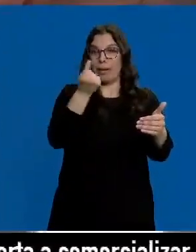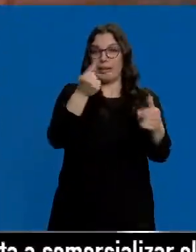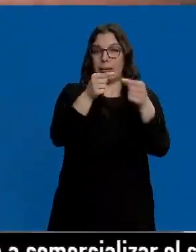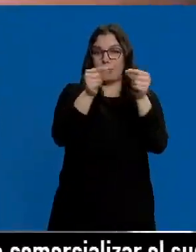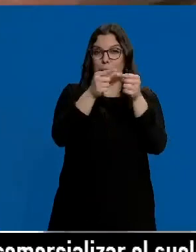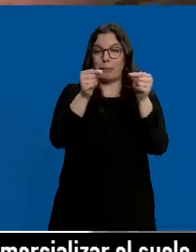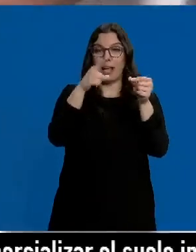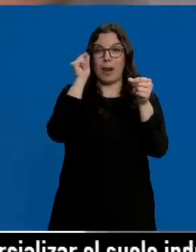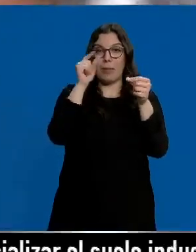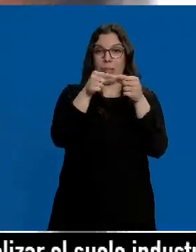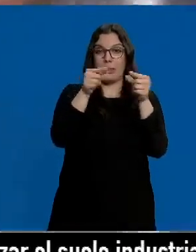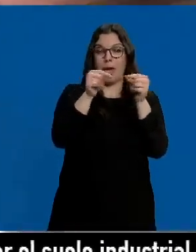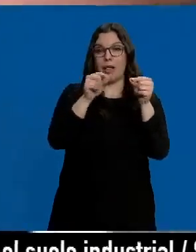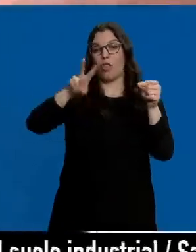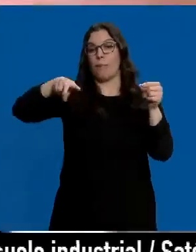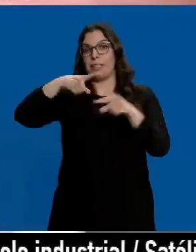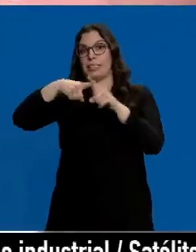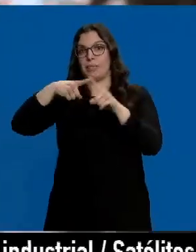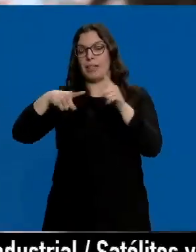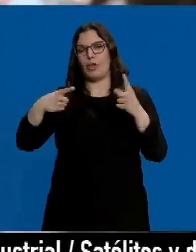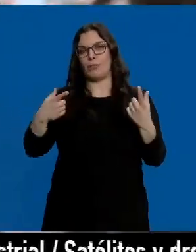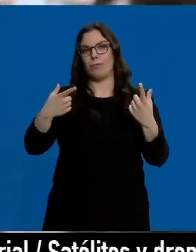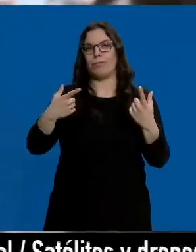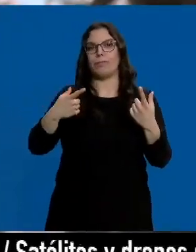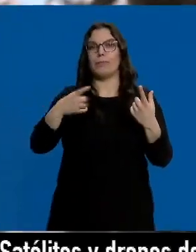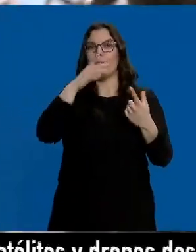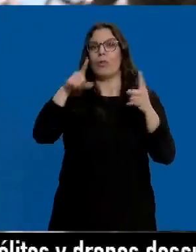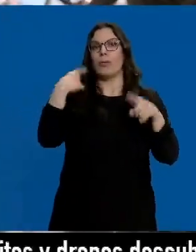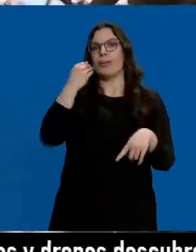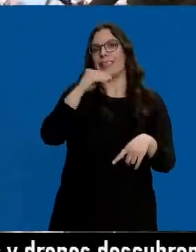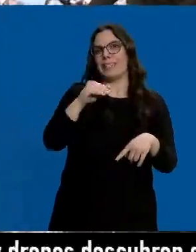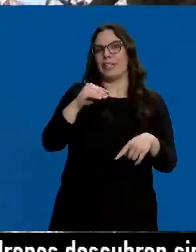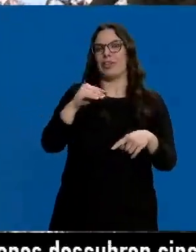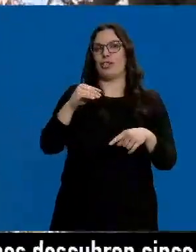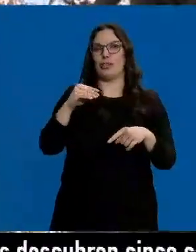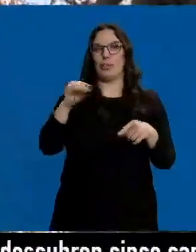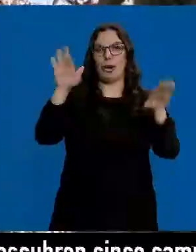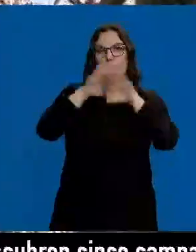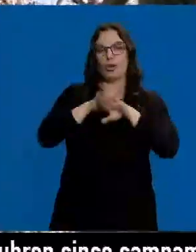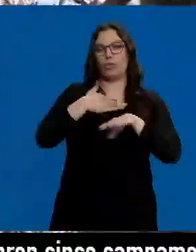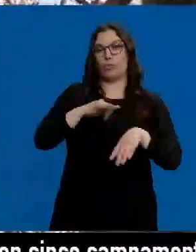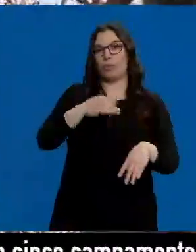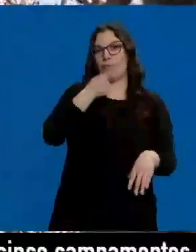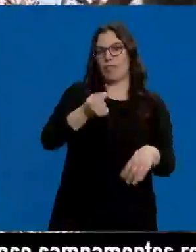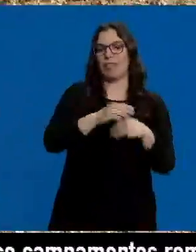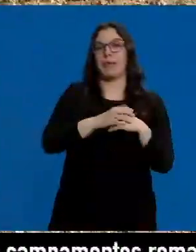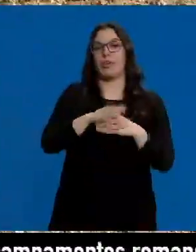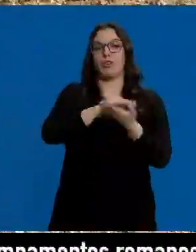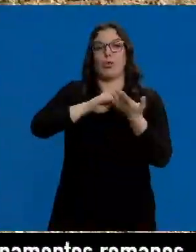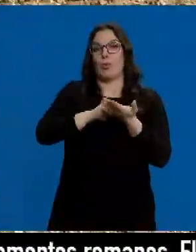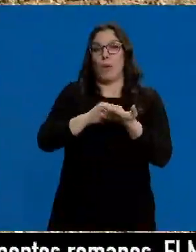a que estén 2 meses y medio. Más riesgo de heladas hay por las noches. Y ante esto hay pocas soluciones. Una de